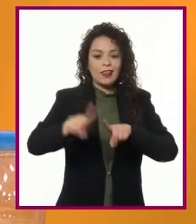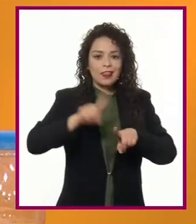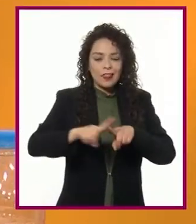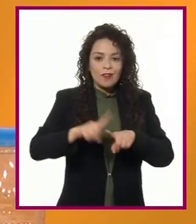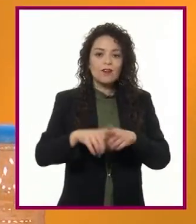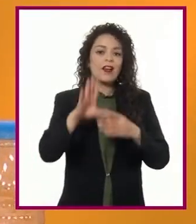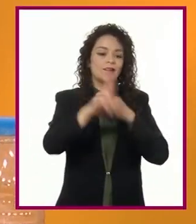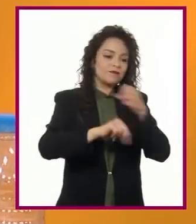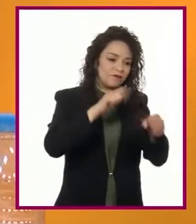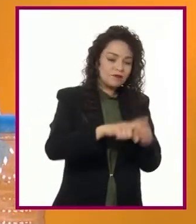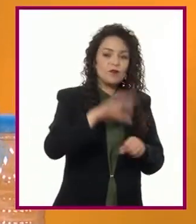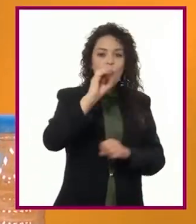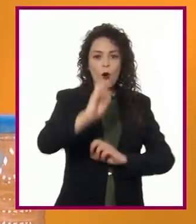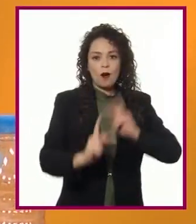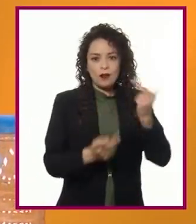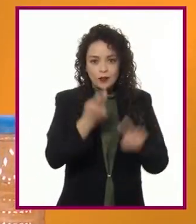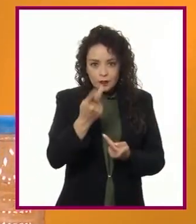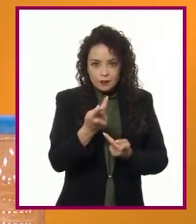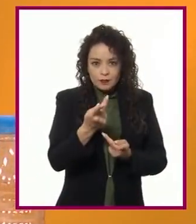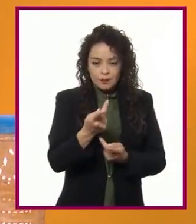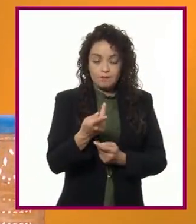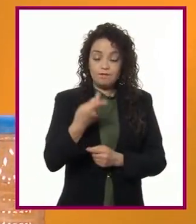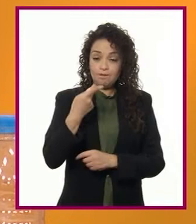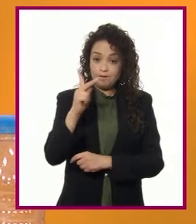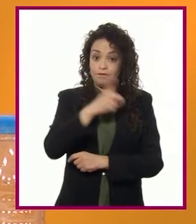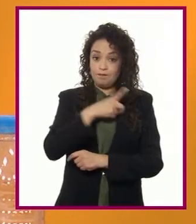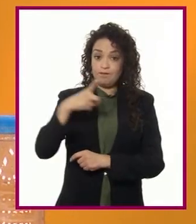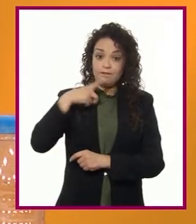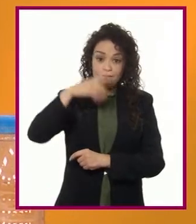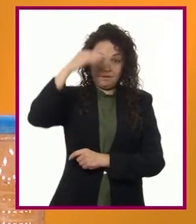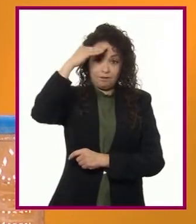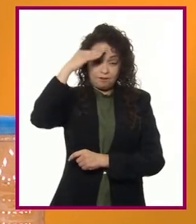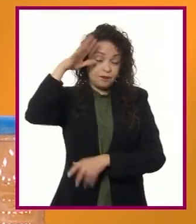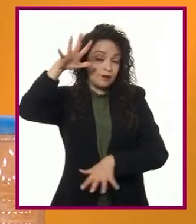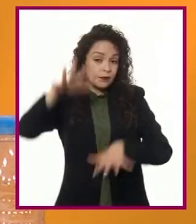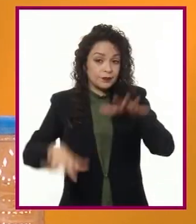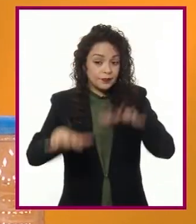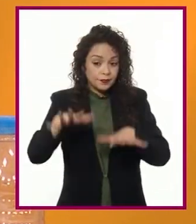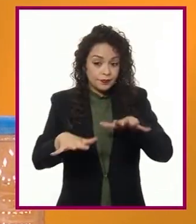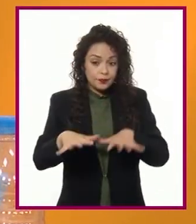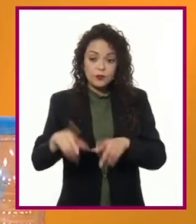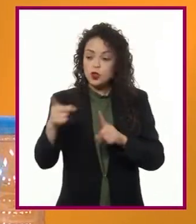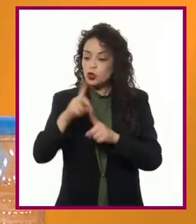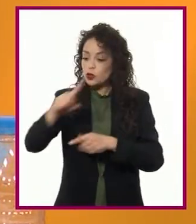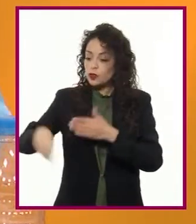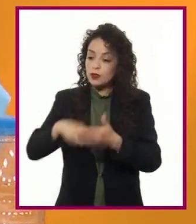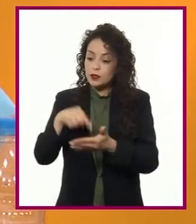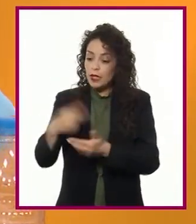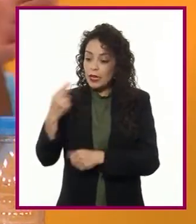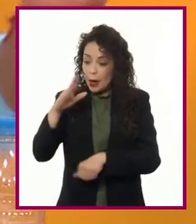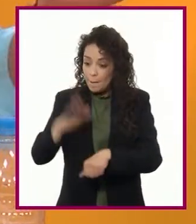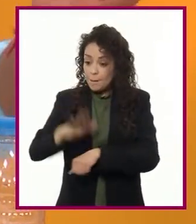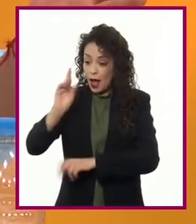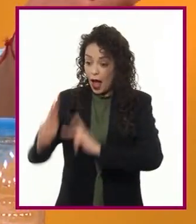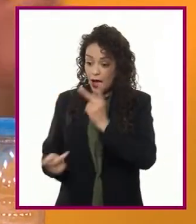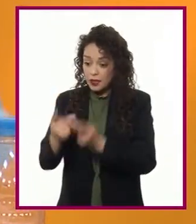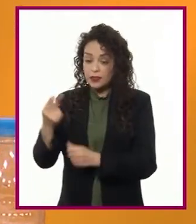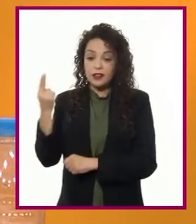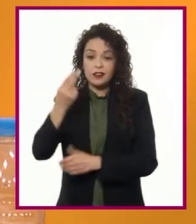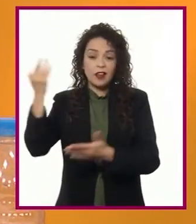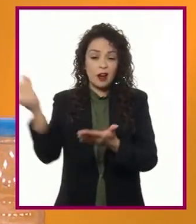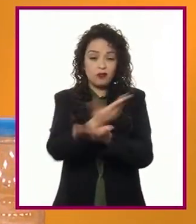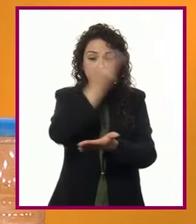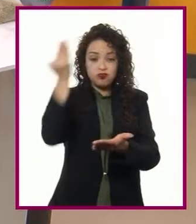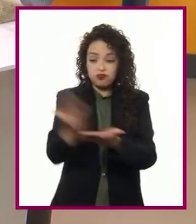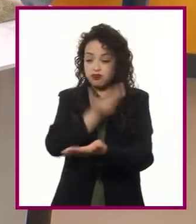Hay que considerar que, en ocasiones, para lograr tener más área de cultivo, se talan hectáreas de árboles